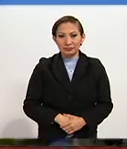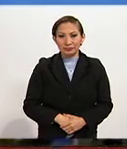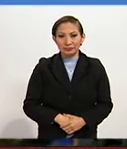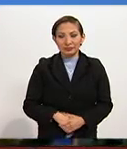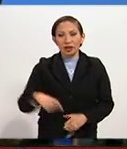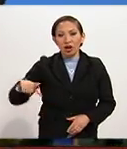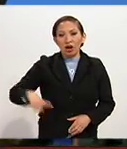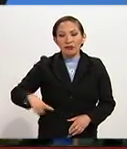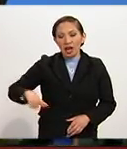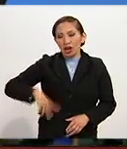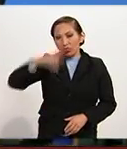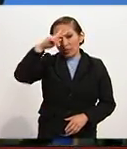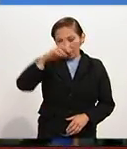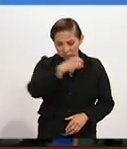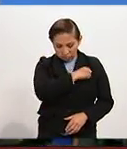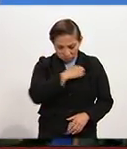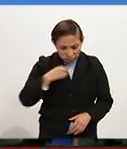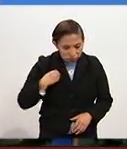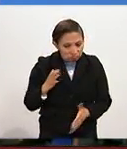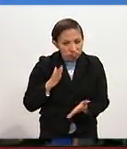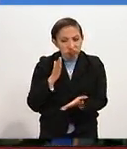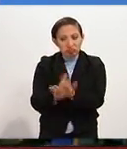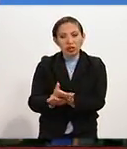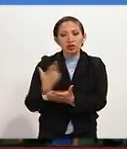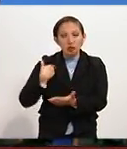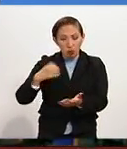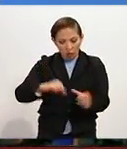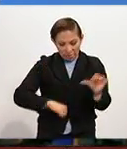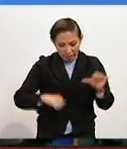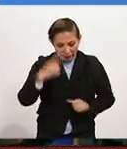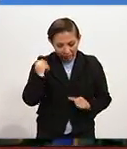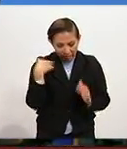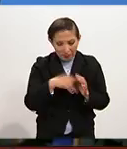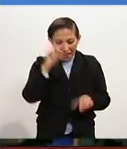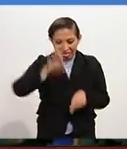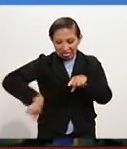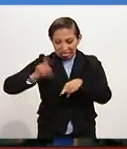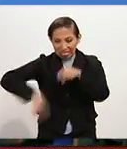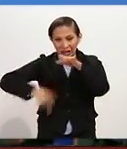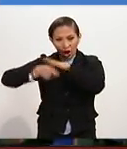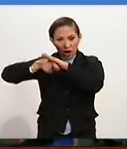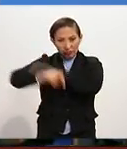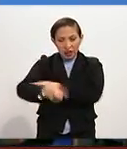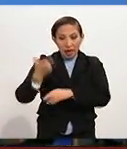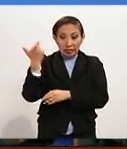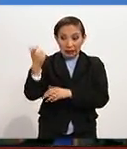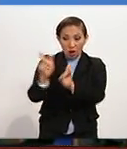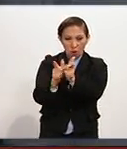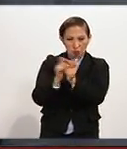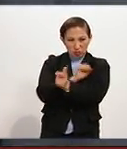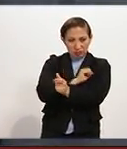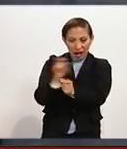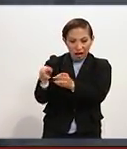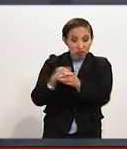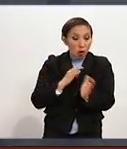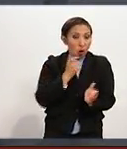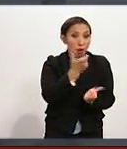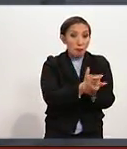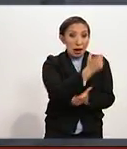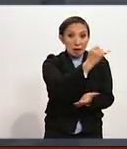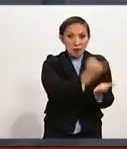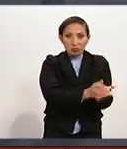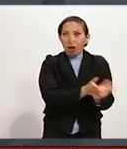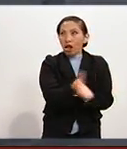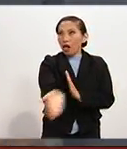El gobierno de México se comprometió a reforzar sus políticas para combatir prácticas de corrupción, lavado de dinero y evasión fiscal.